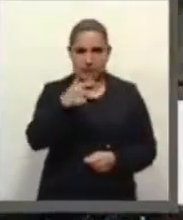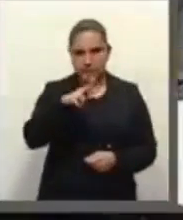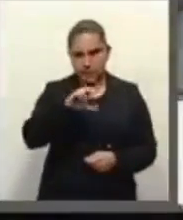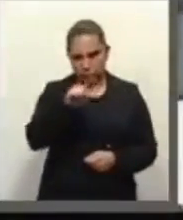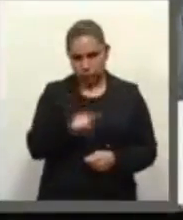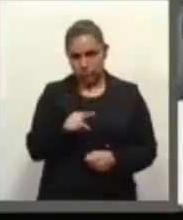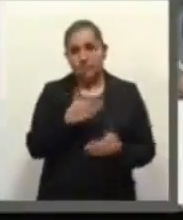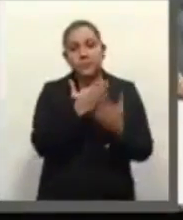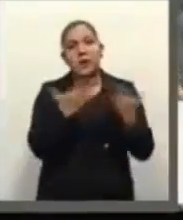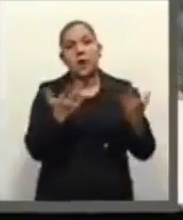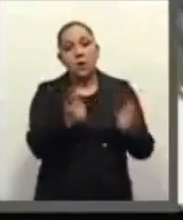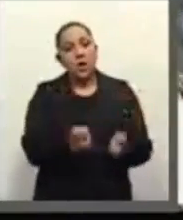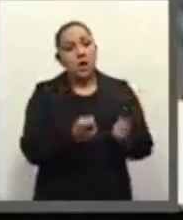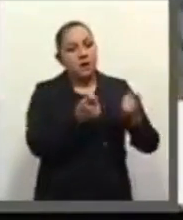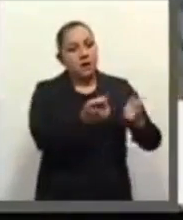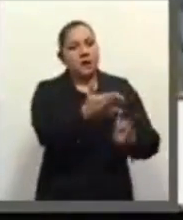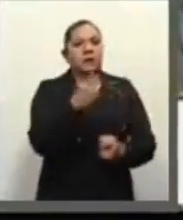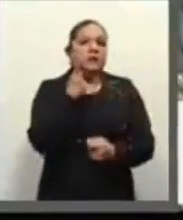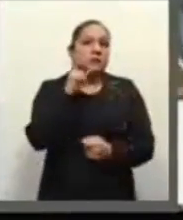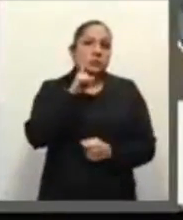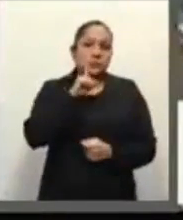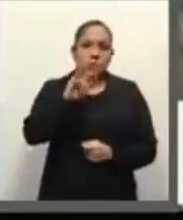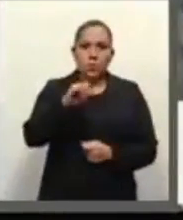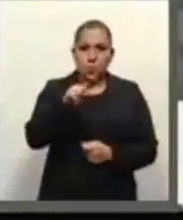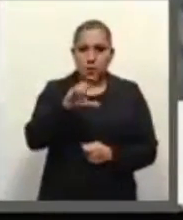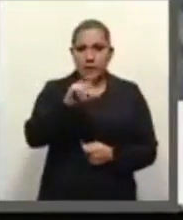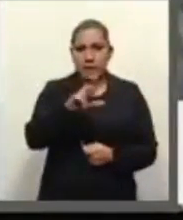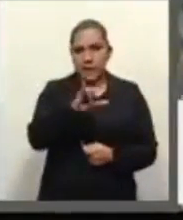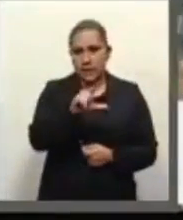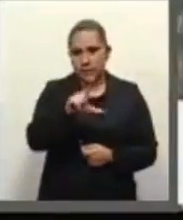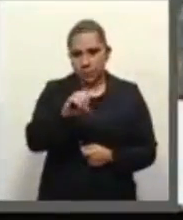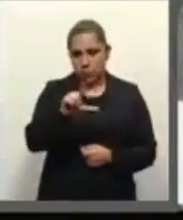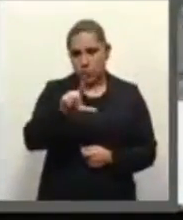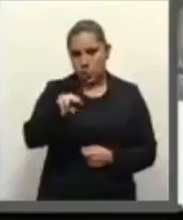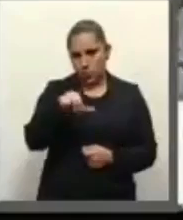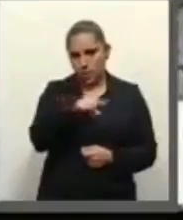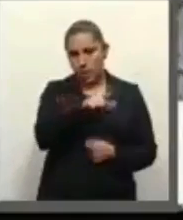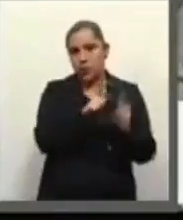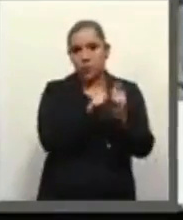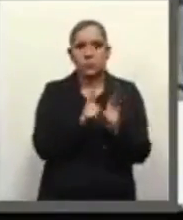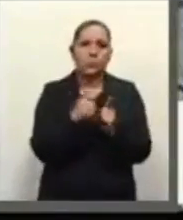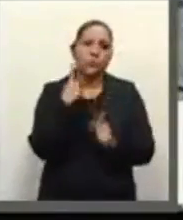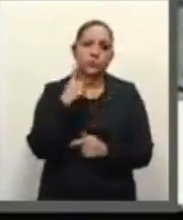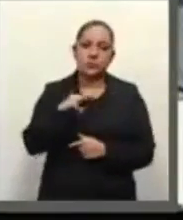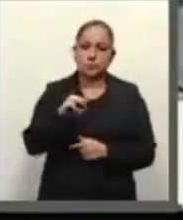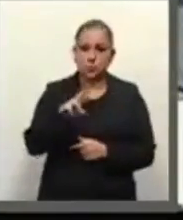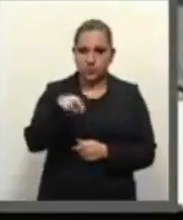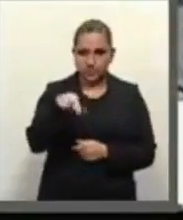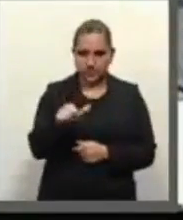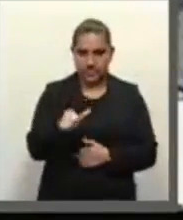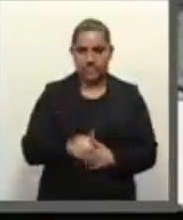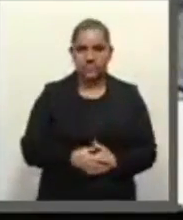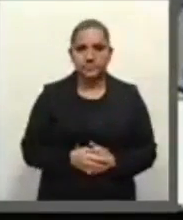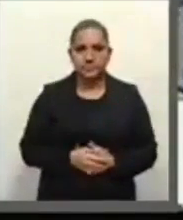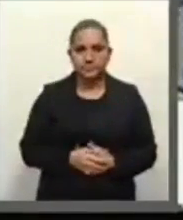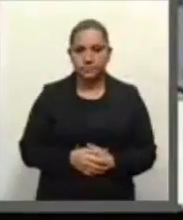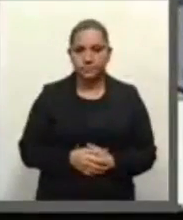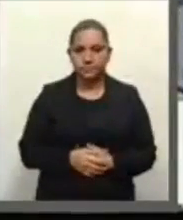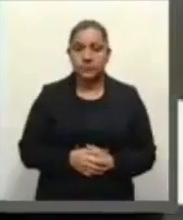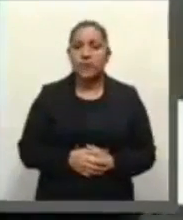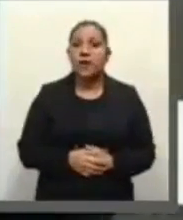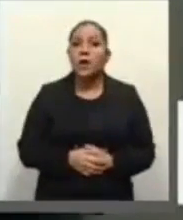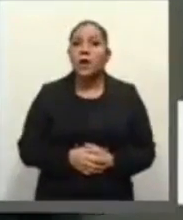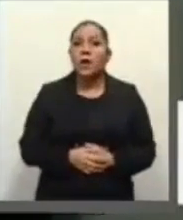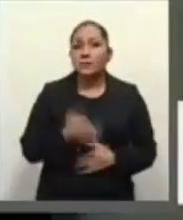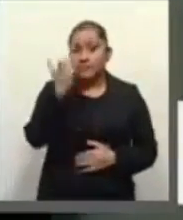Tiene el uso de la palabra la diputada Juana Carrillo Luna, del Grupo Parlamentario de Morena. Gracias, presidenta. El